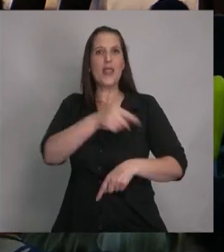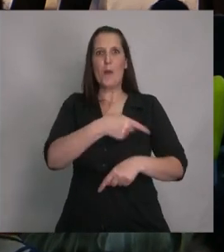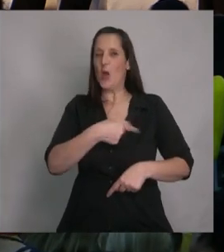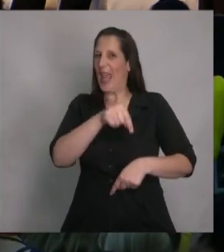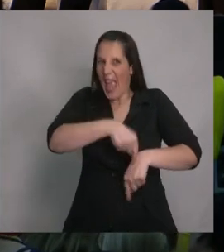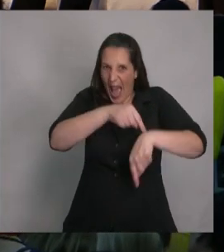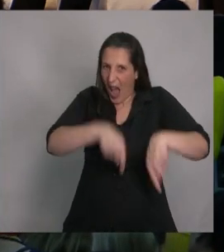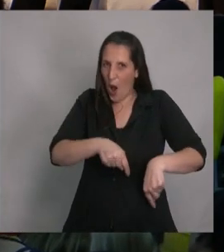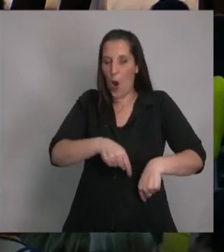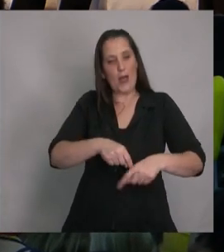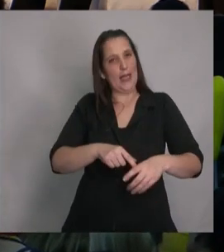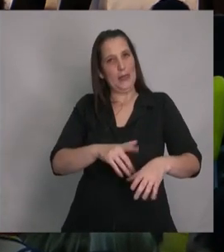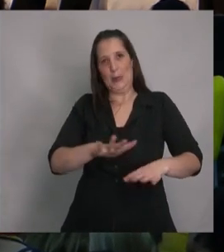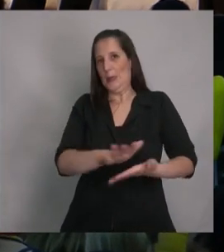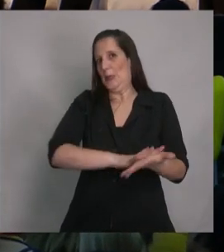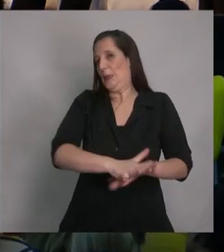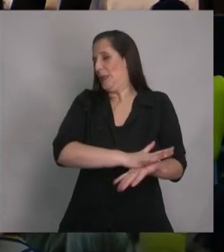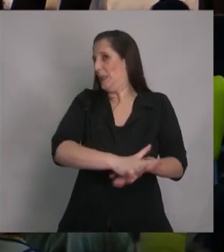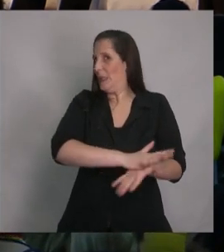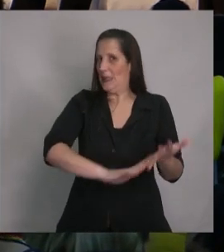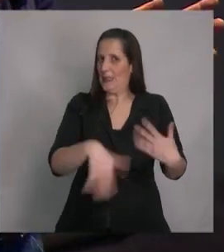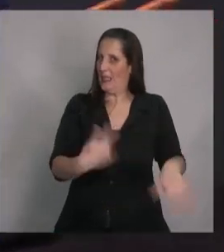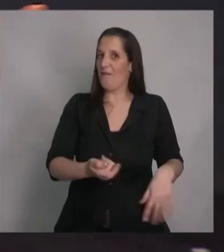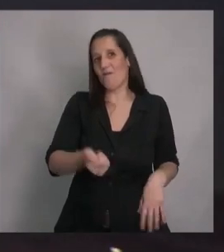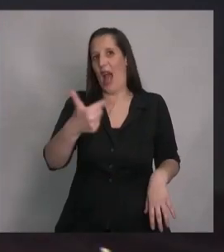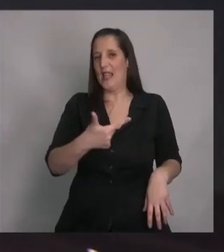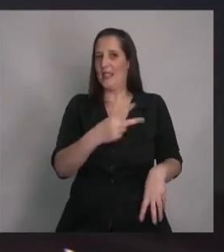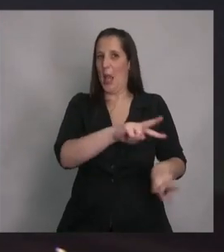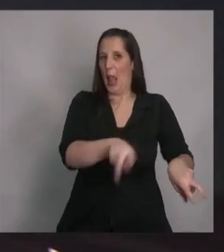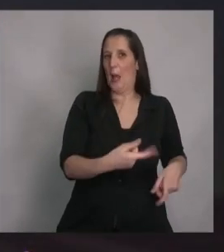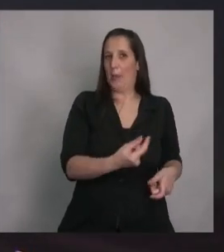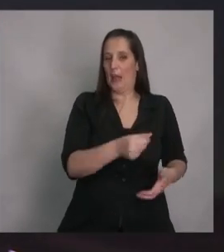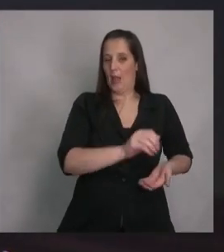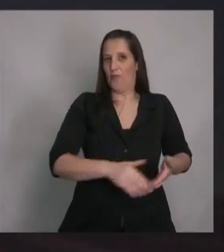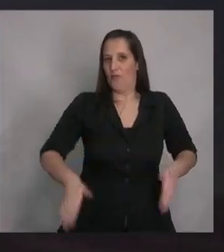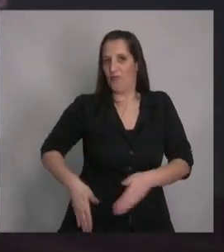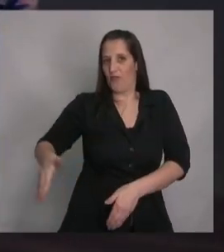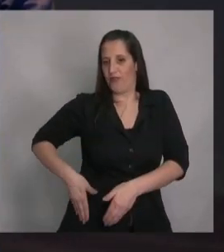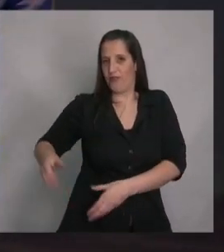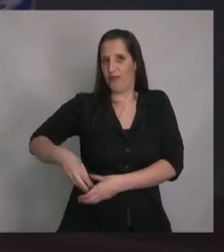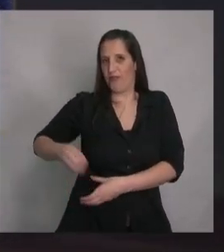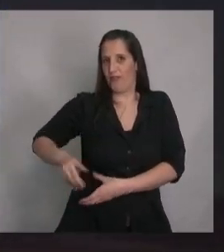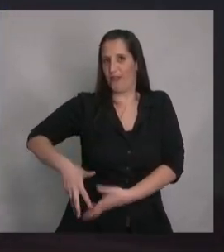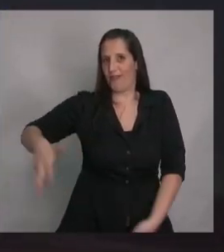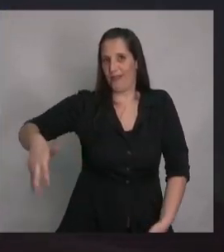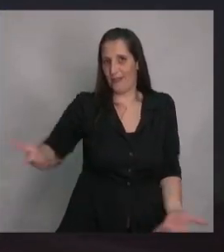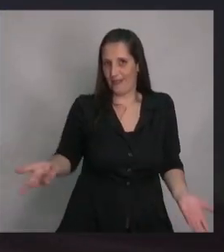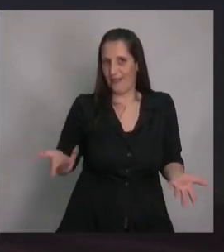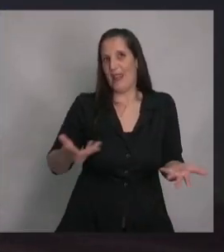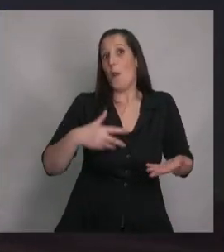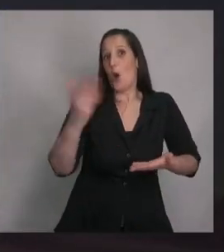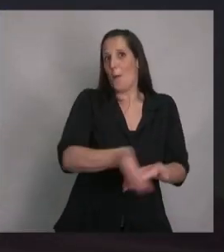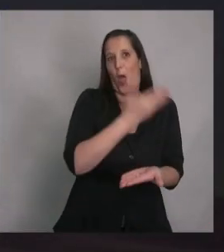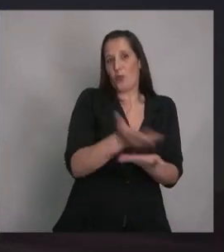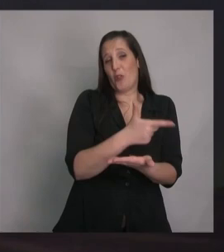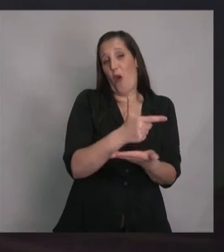corruptas alrededor de cómo apropiarse del dinero fácil. La sociedad productiva es una sociedad más sostenible.